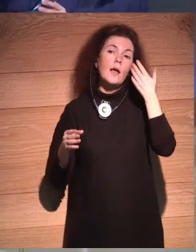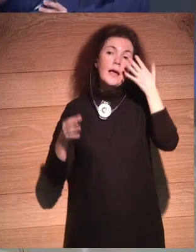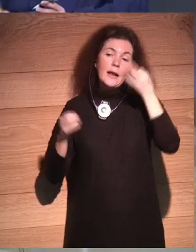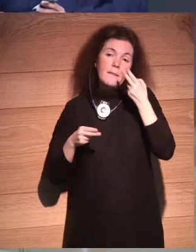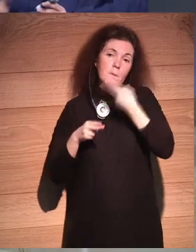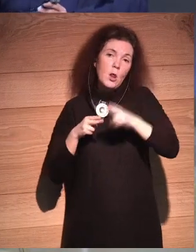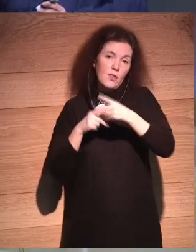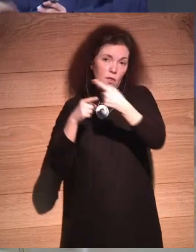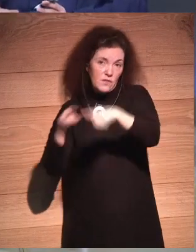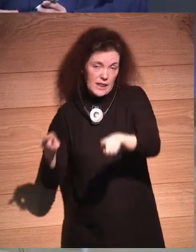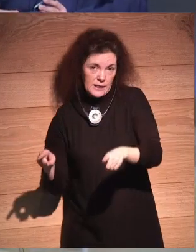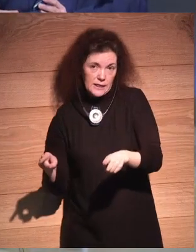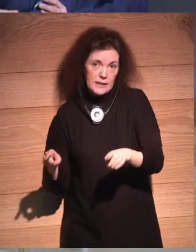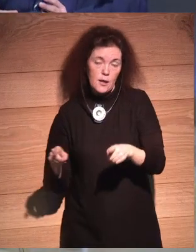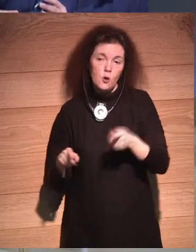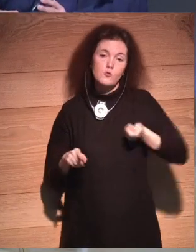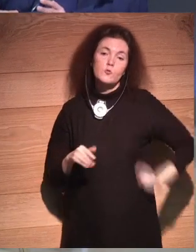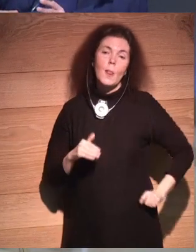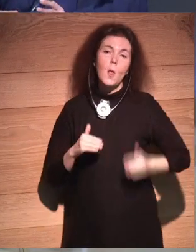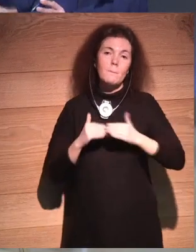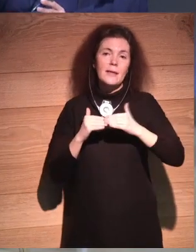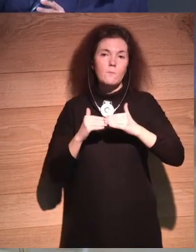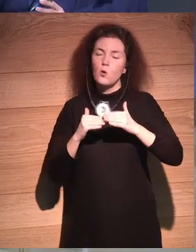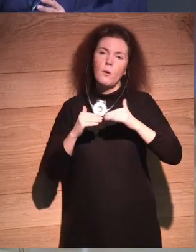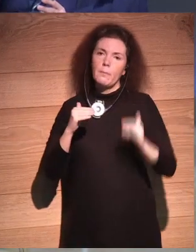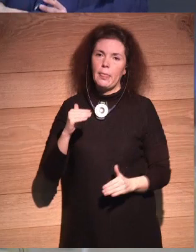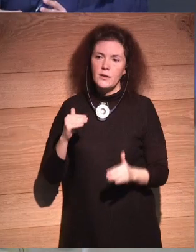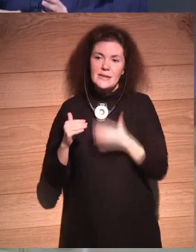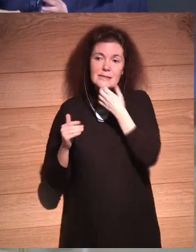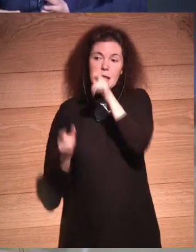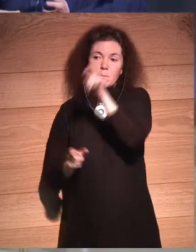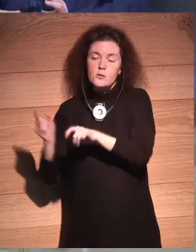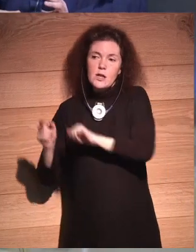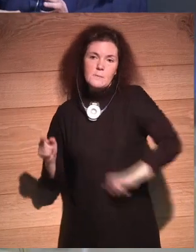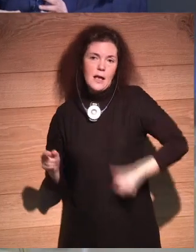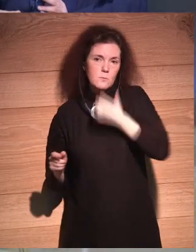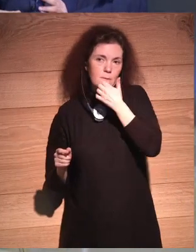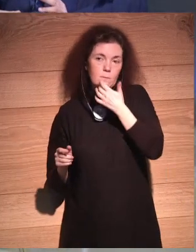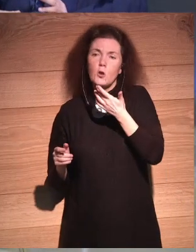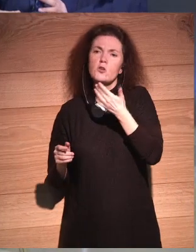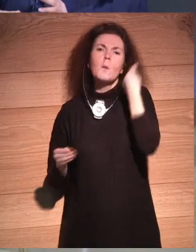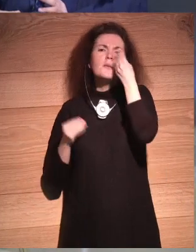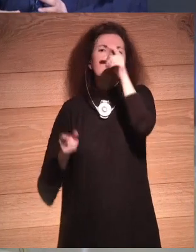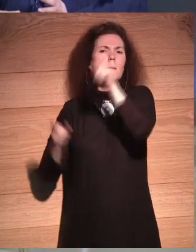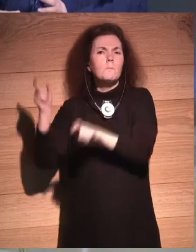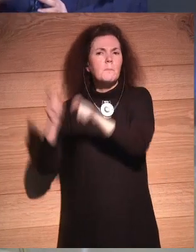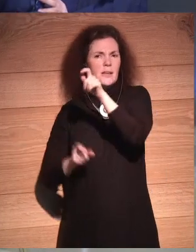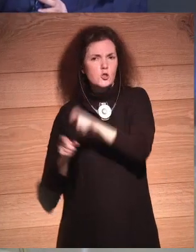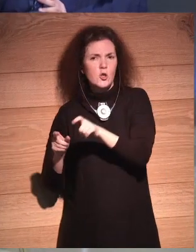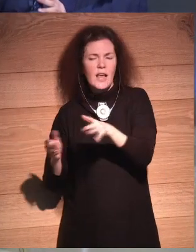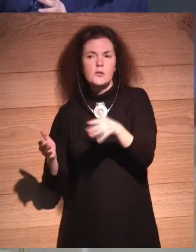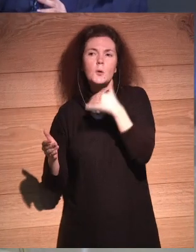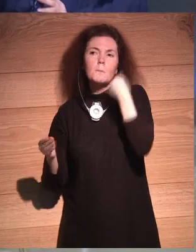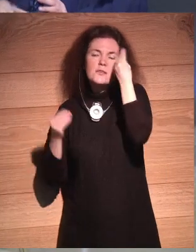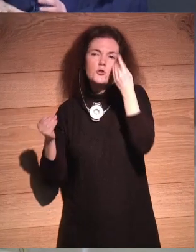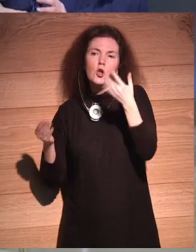políticas diferentes, no creerás en un salario básico si piensas que las personas son vagas. Yo creo que las personas de por sí son